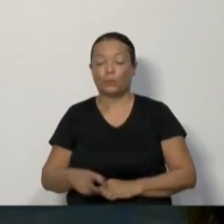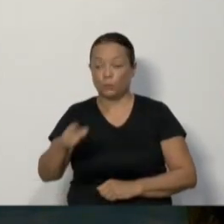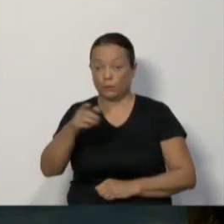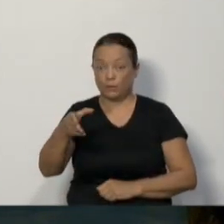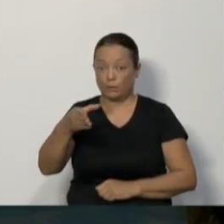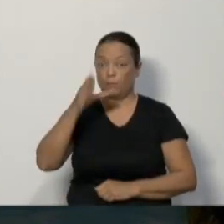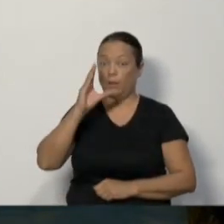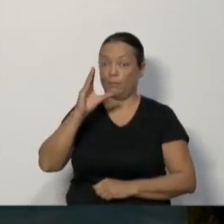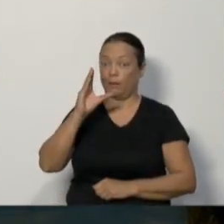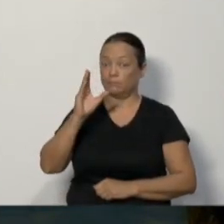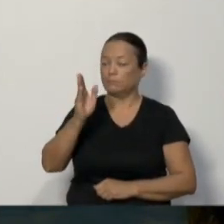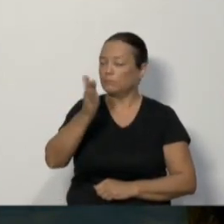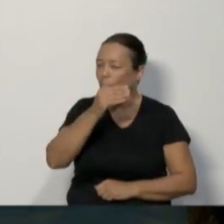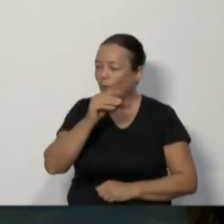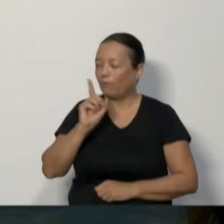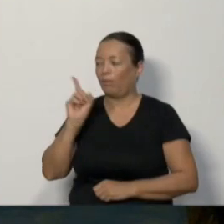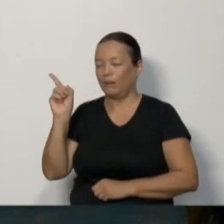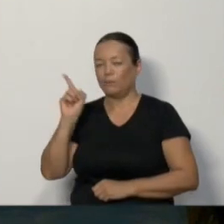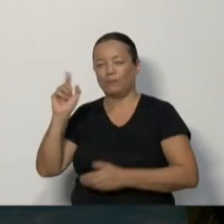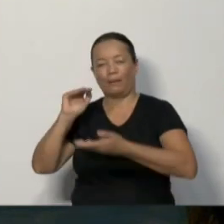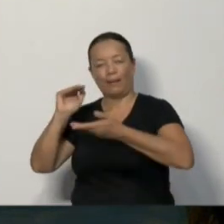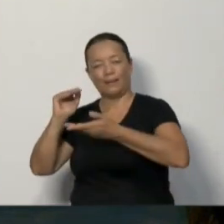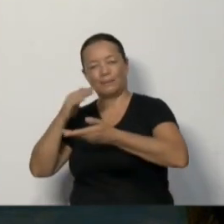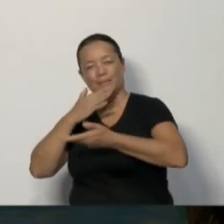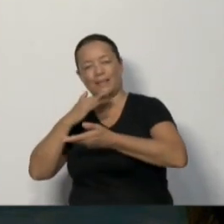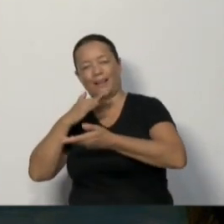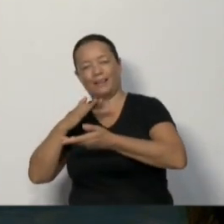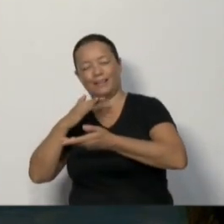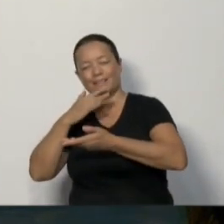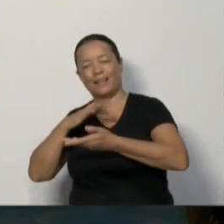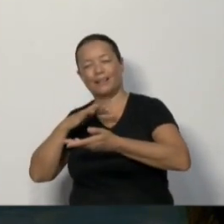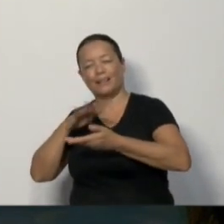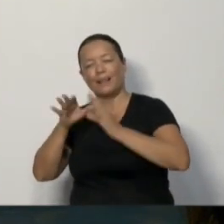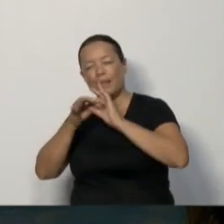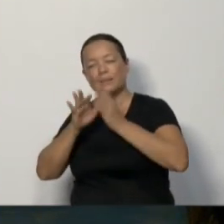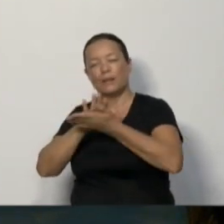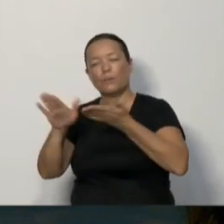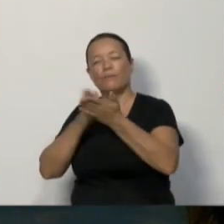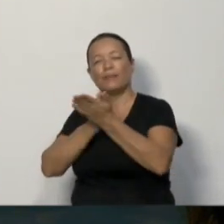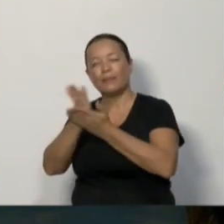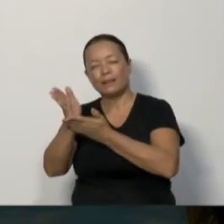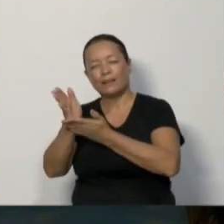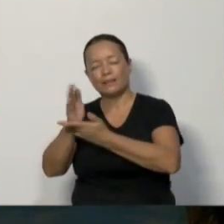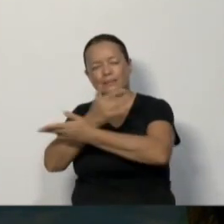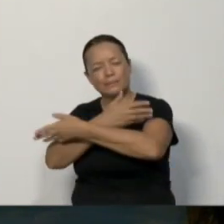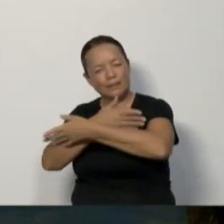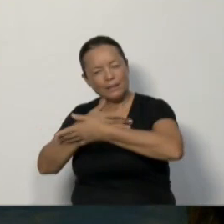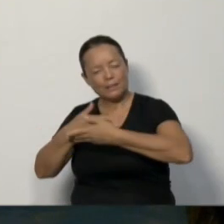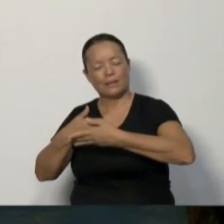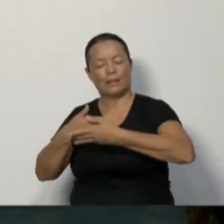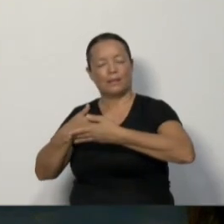tomen y beban todos de él, porque este es el cáliz de mi sangre, sangre de la alianza nueva y